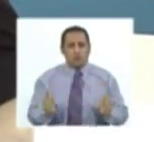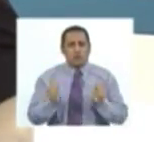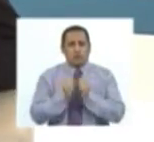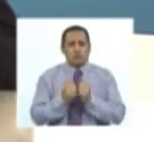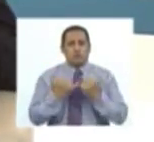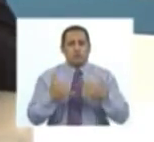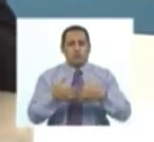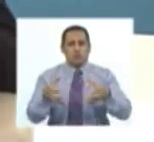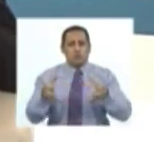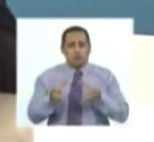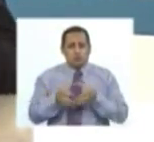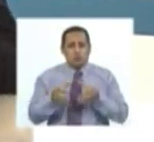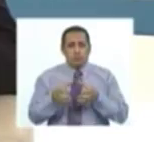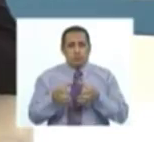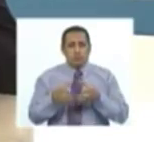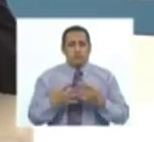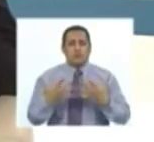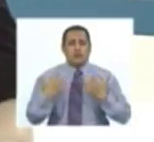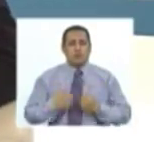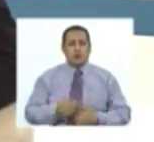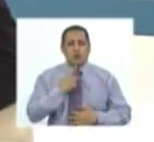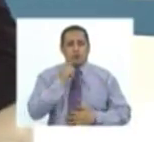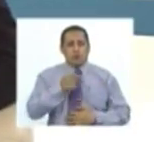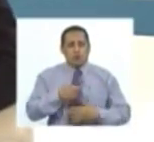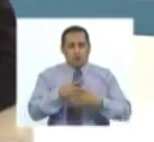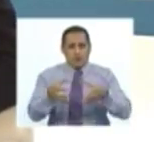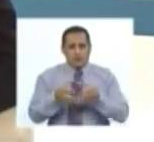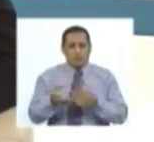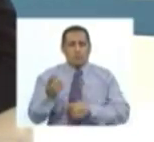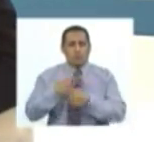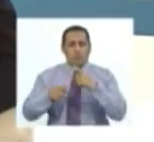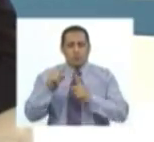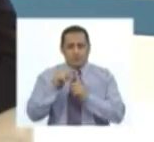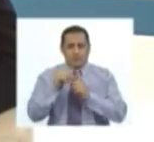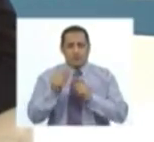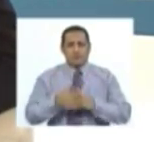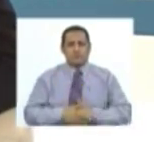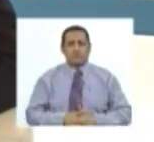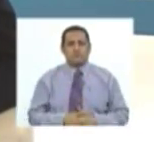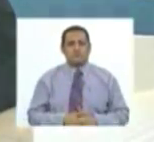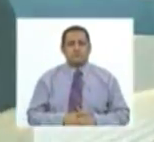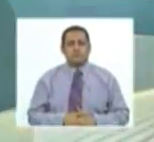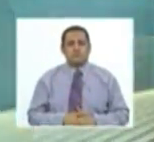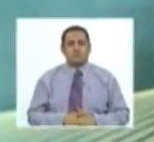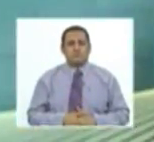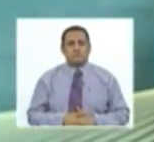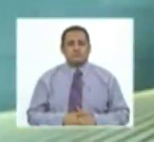a un organismo colegiado, un órgano colectivo. Volvemos con las frases del programa.